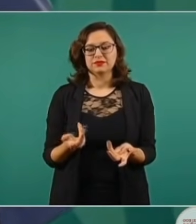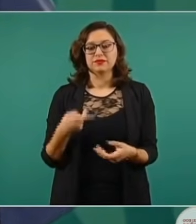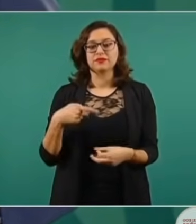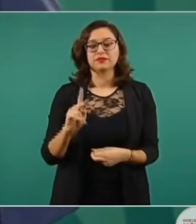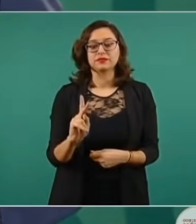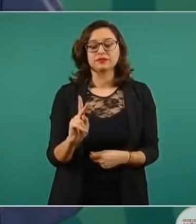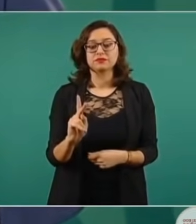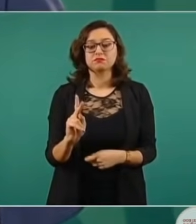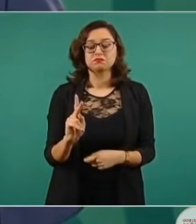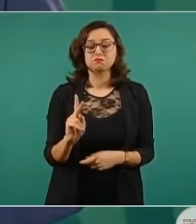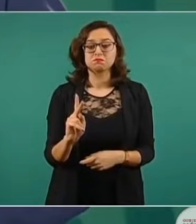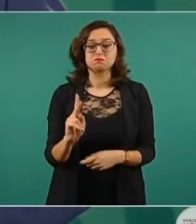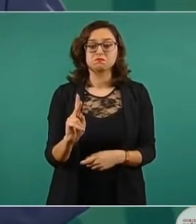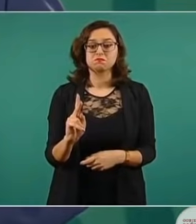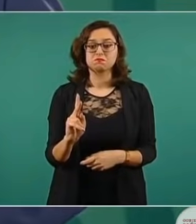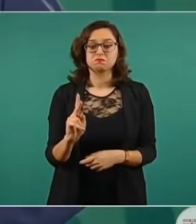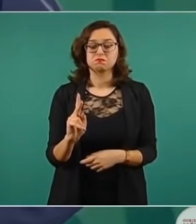Pero